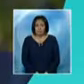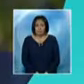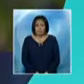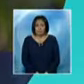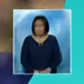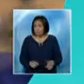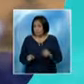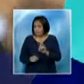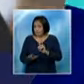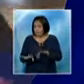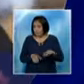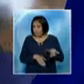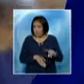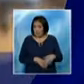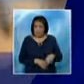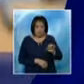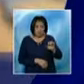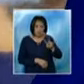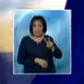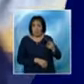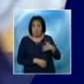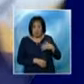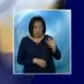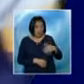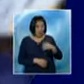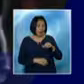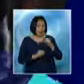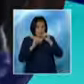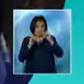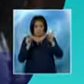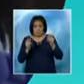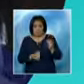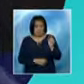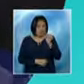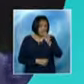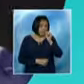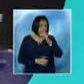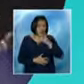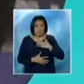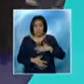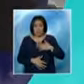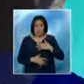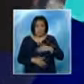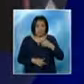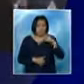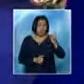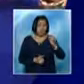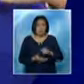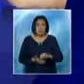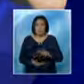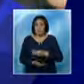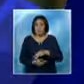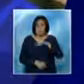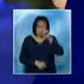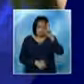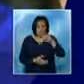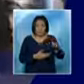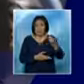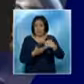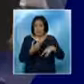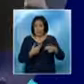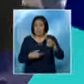Y también no se mueva, porque Eva Young sorprende al cantar Despacito, pero en ritmo criollo. Con esto y más, regresamos. Para que te